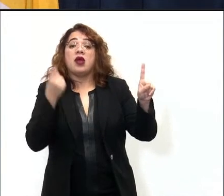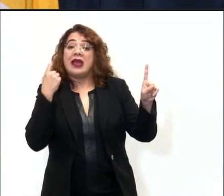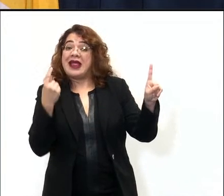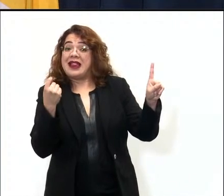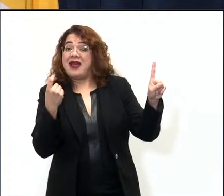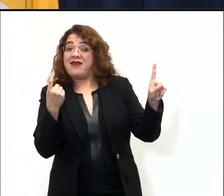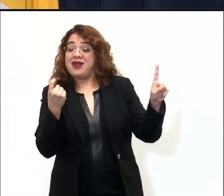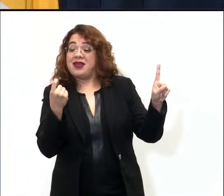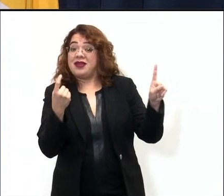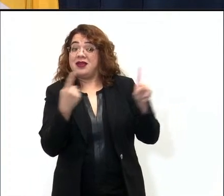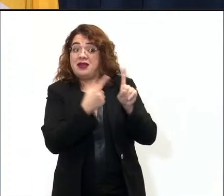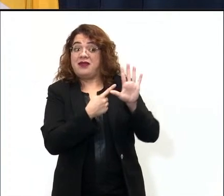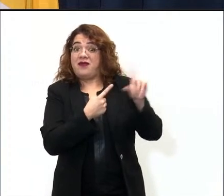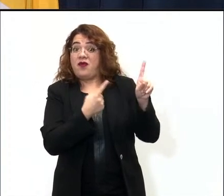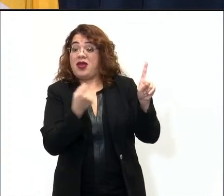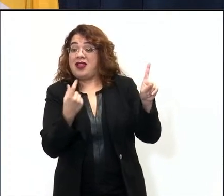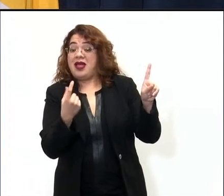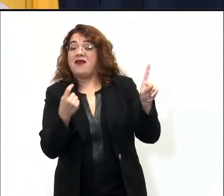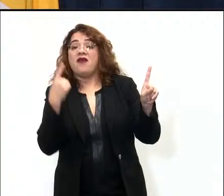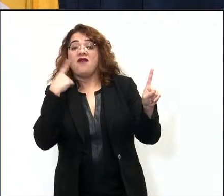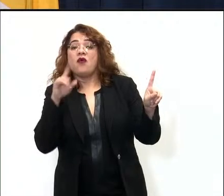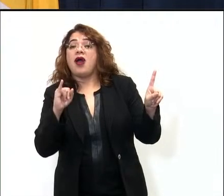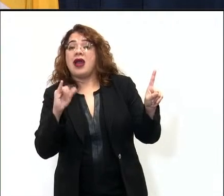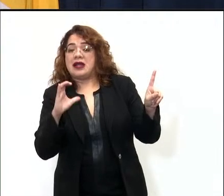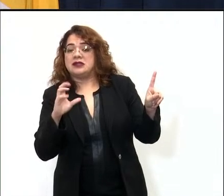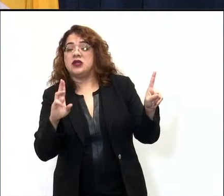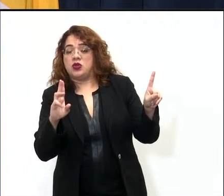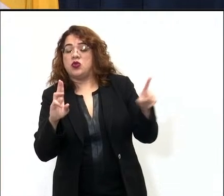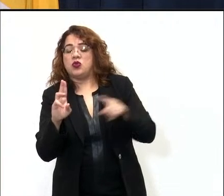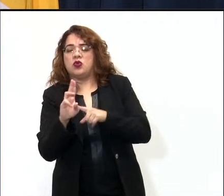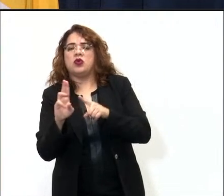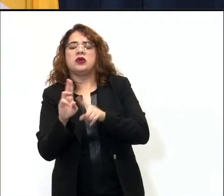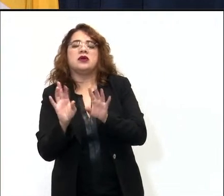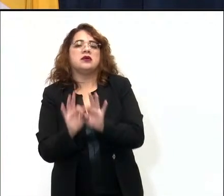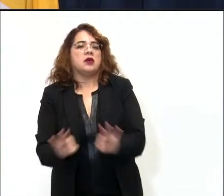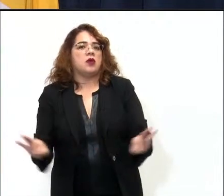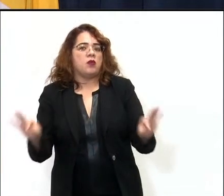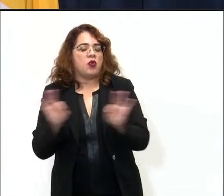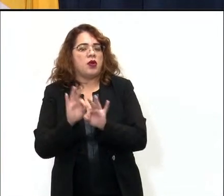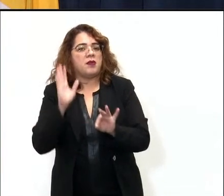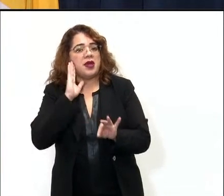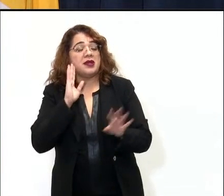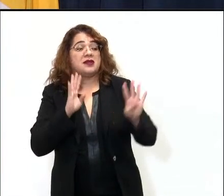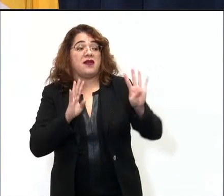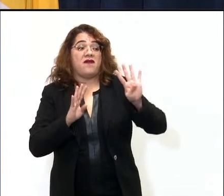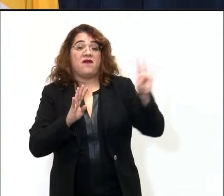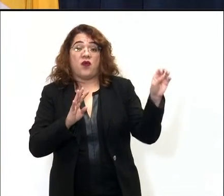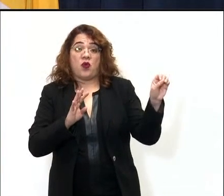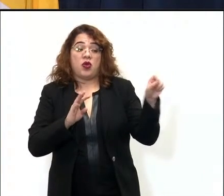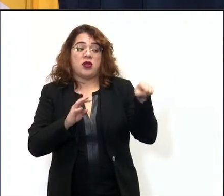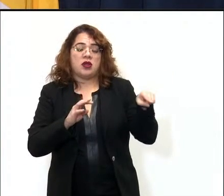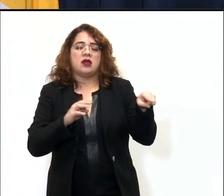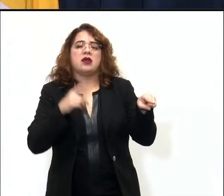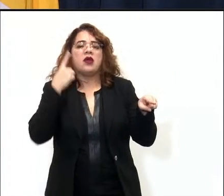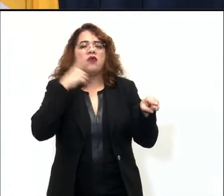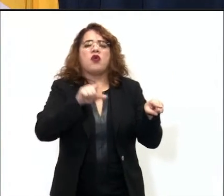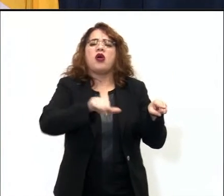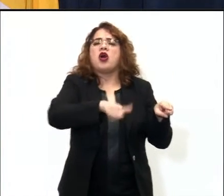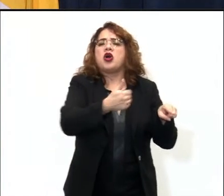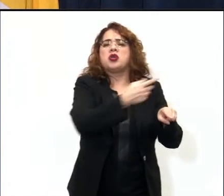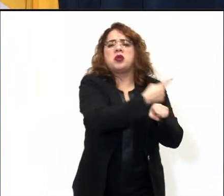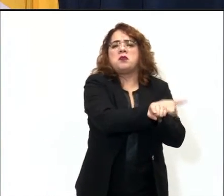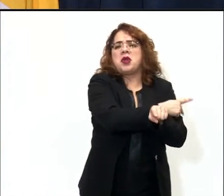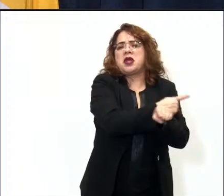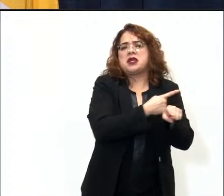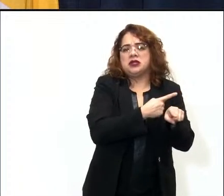cuidados intensivos que son muy necesarios. Los otros 40 serán para otros